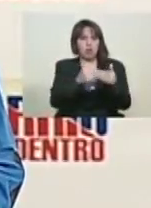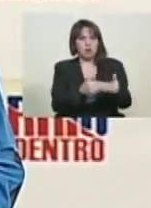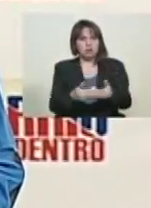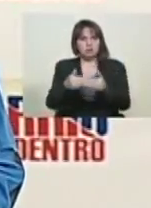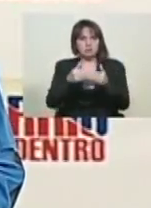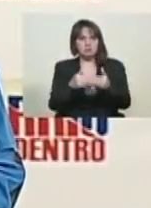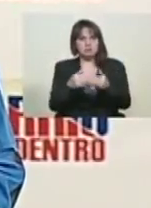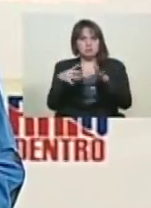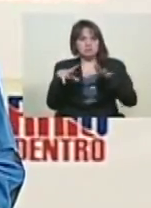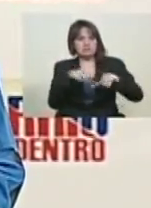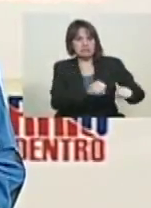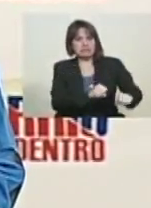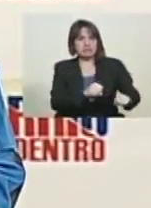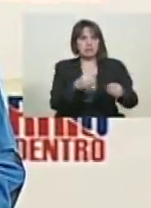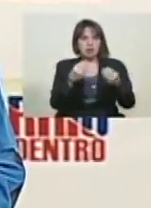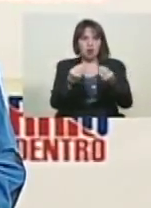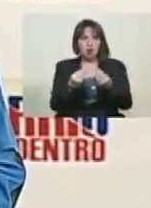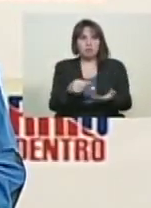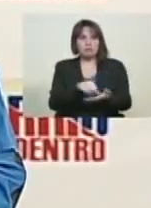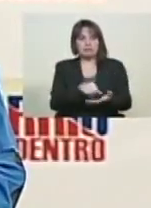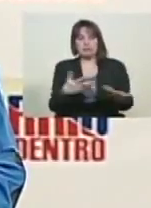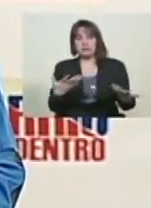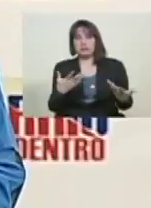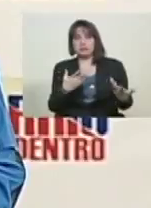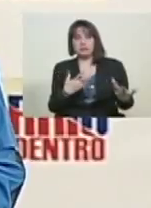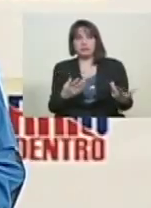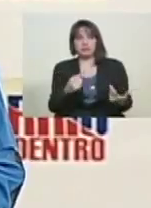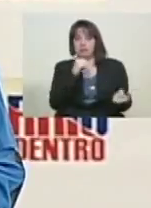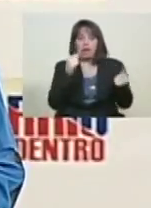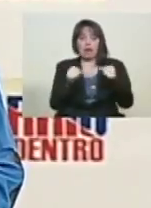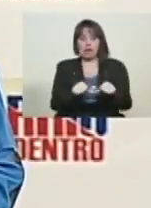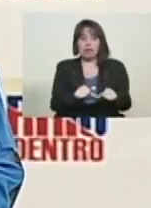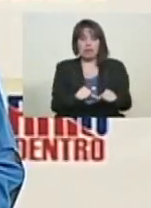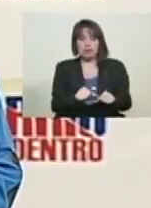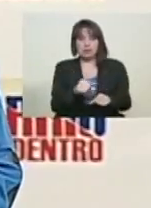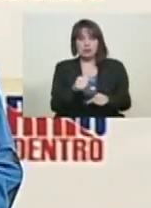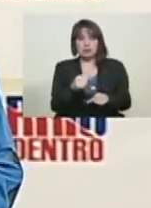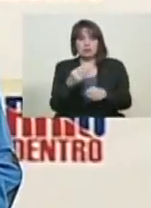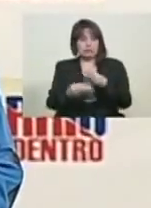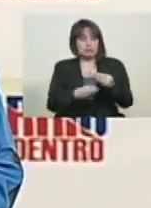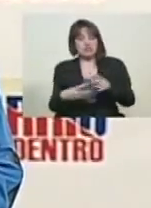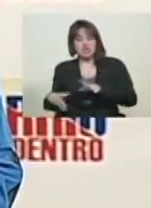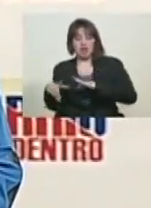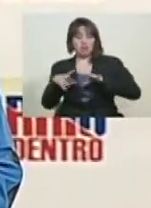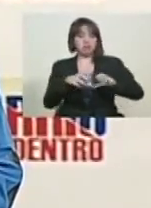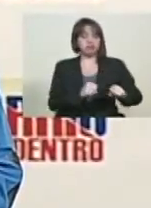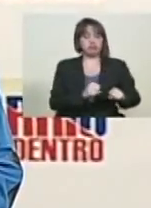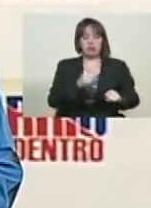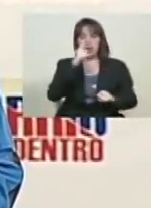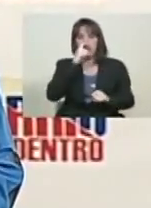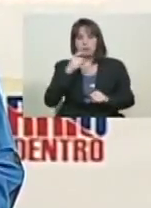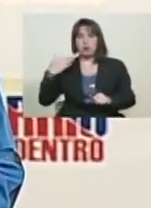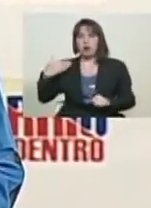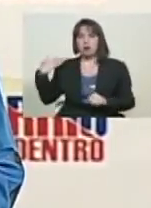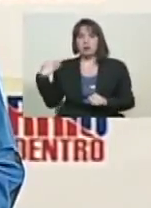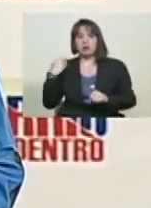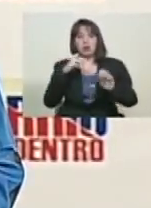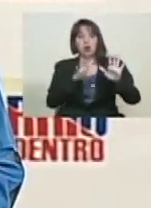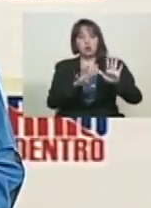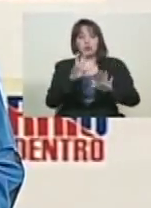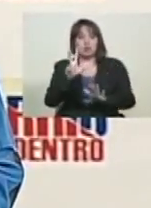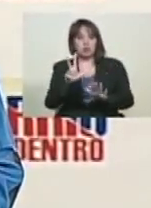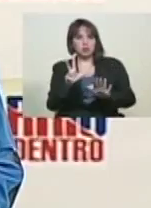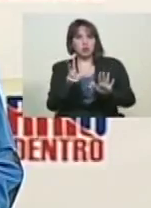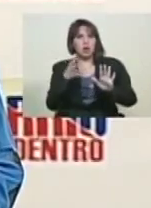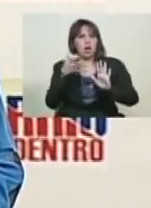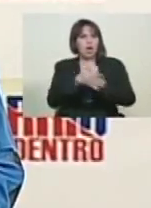el neoliberalismo capitalista, salvaje, hubiera terminado imponiéndose en el año 98 y